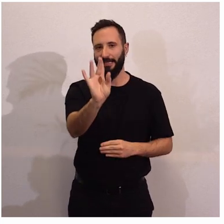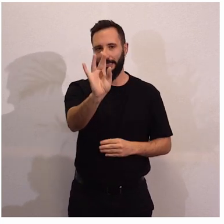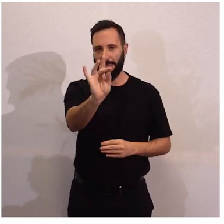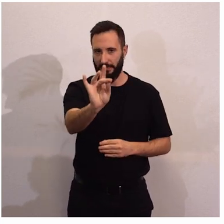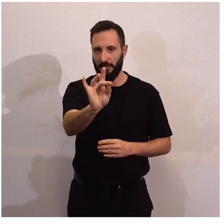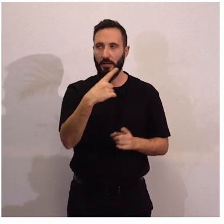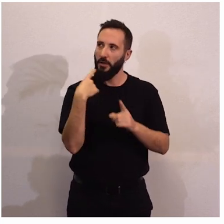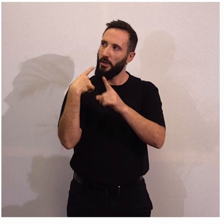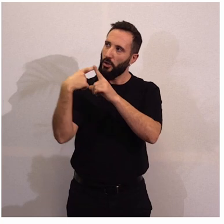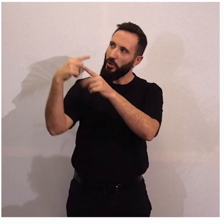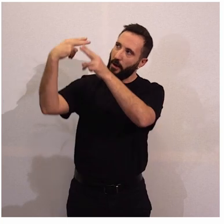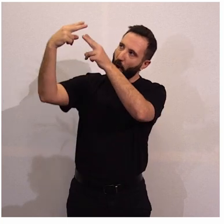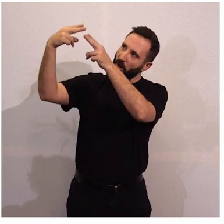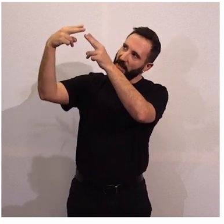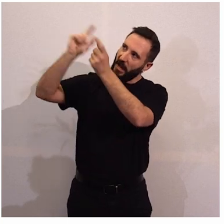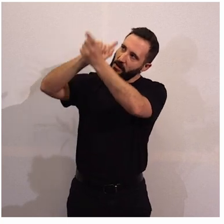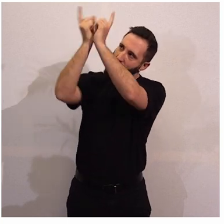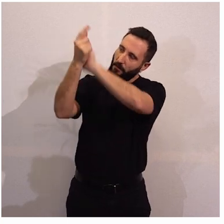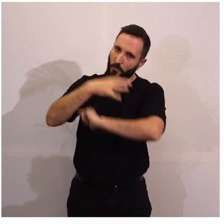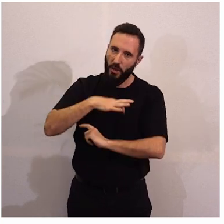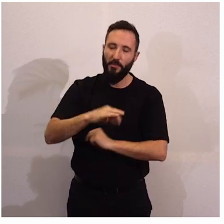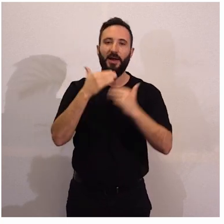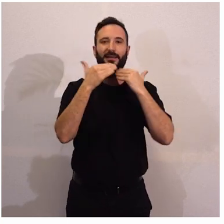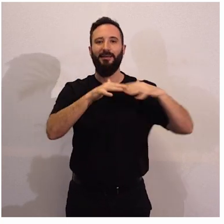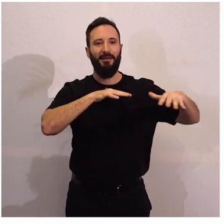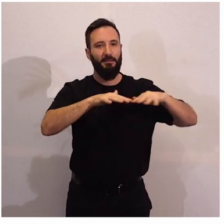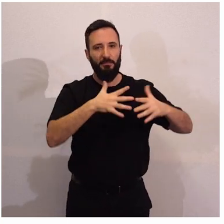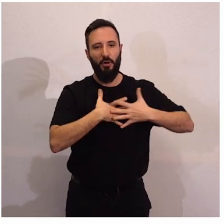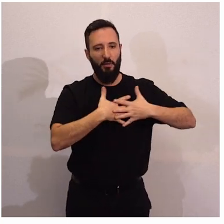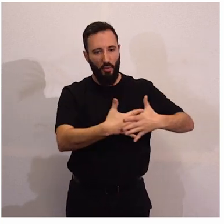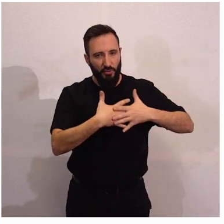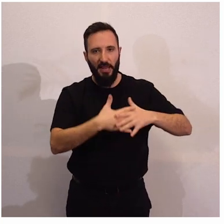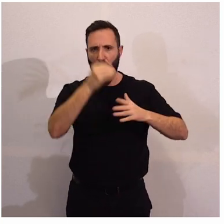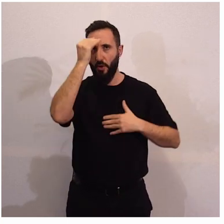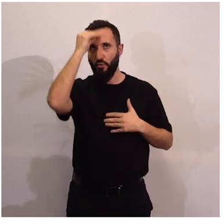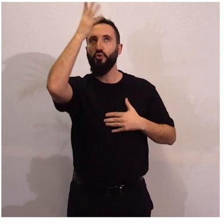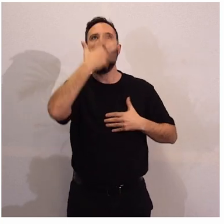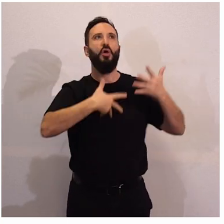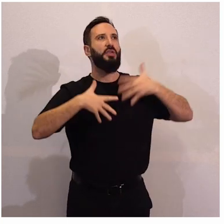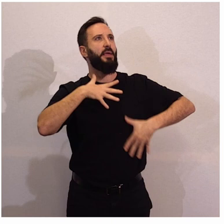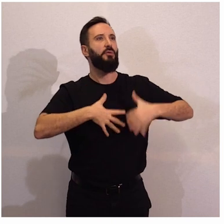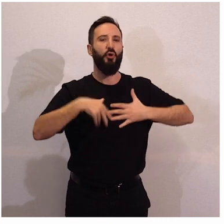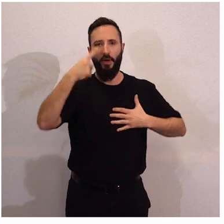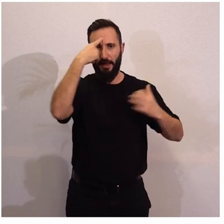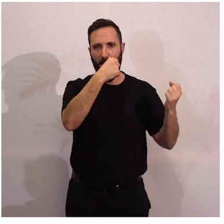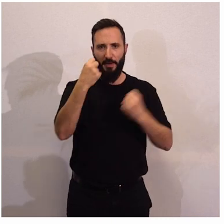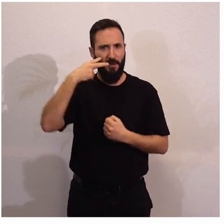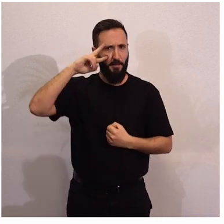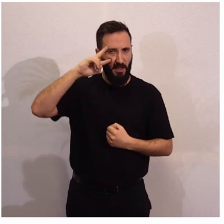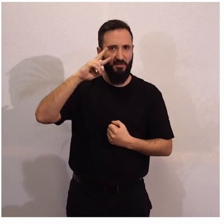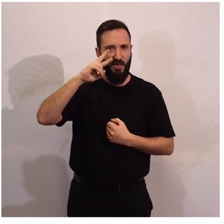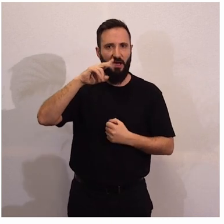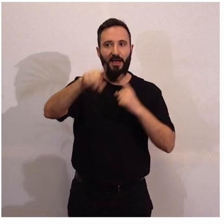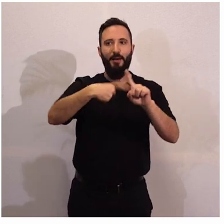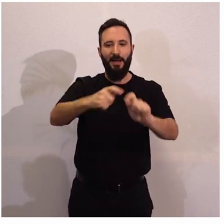Podemos cambiarlo a través del activismo, a través del voluntariado, a través del conocimiento, la experiencia, y que nos den